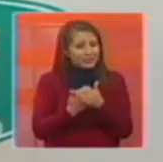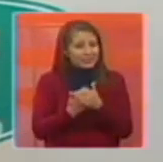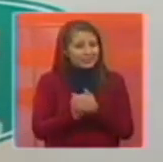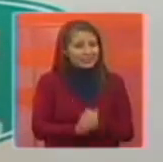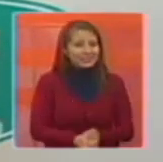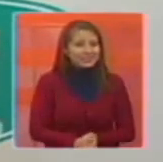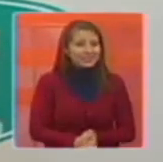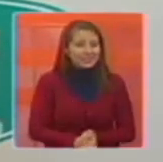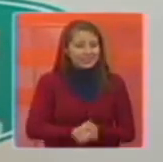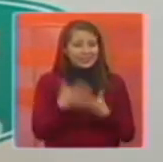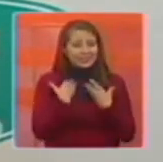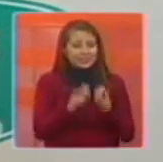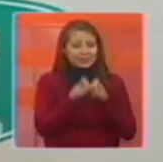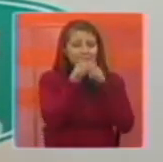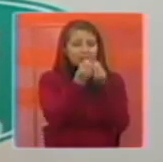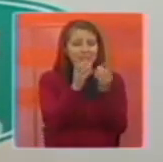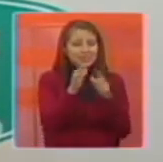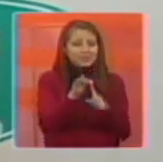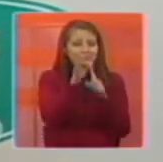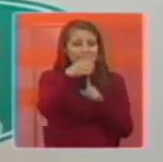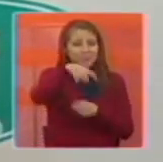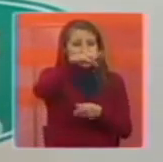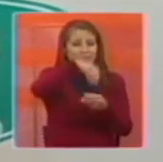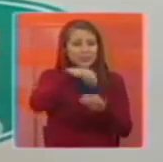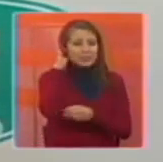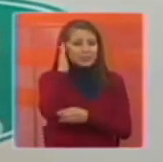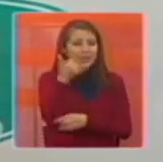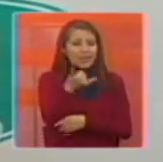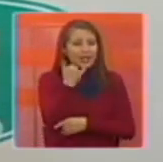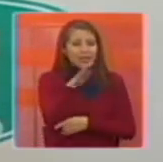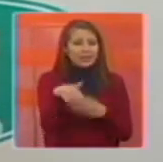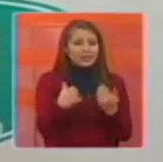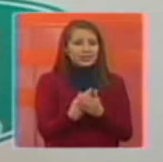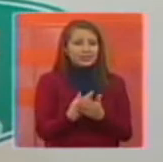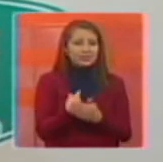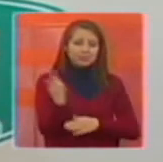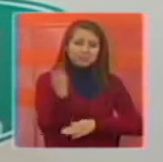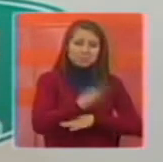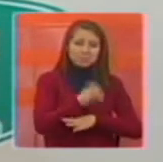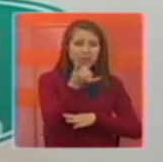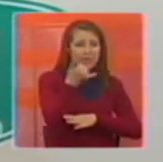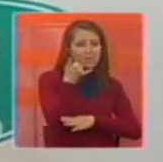todos, quiero mandarles todos un beso especial para la gente de Cuenca que me ha llamado hoy día todo el tiempo.